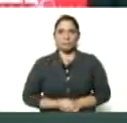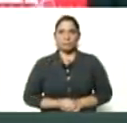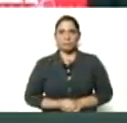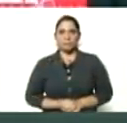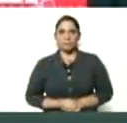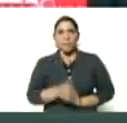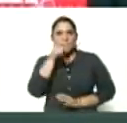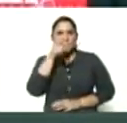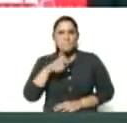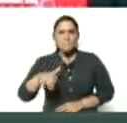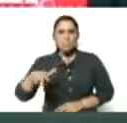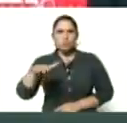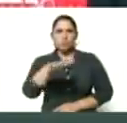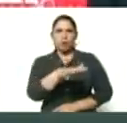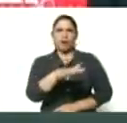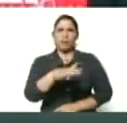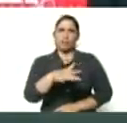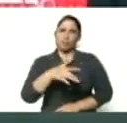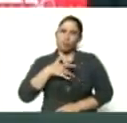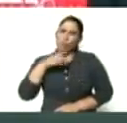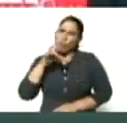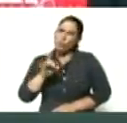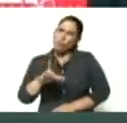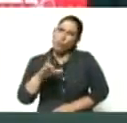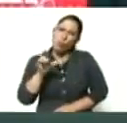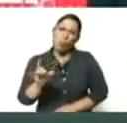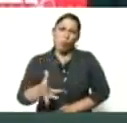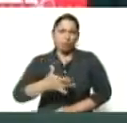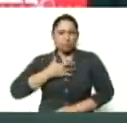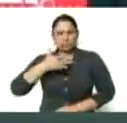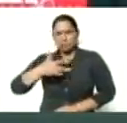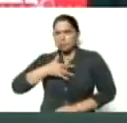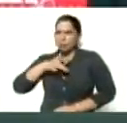Pueblo de luto, un pueblo desgarrado, desgarrado.